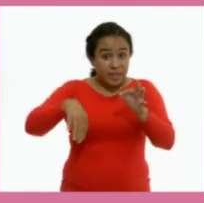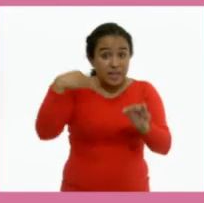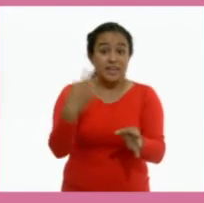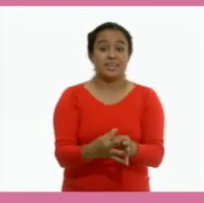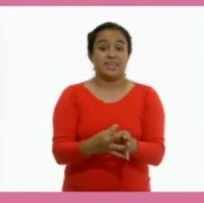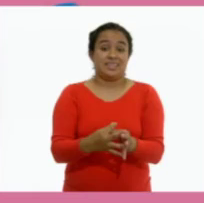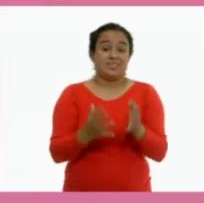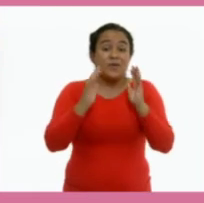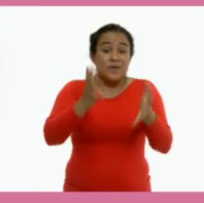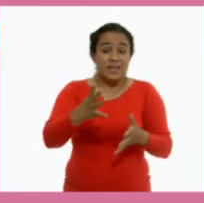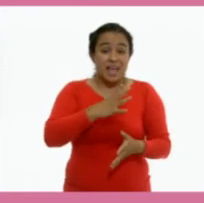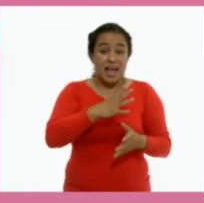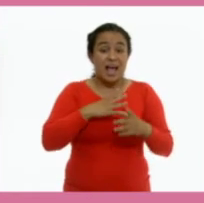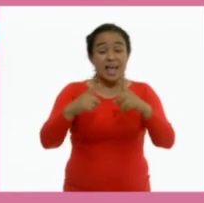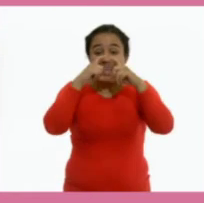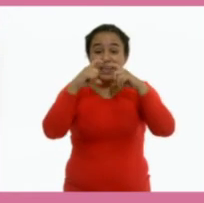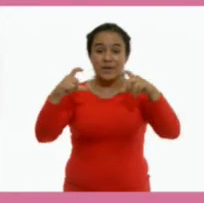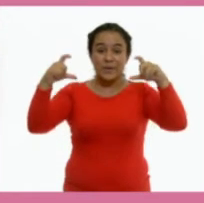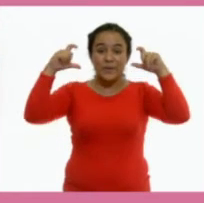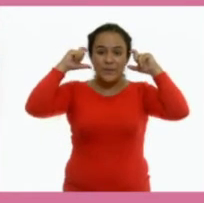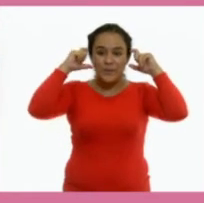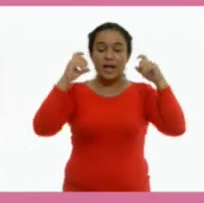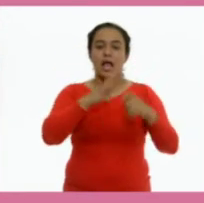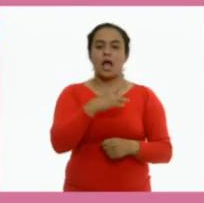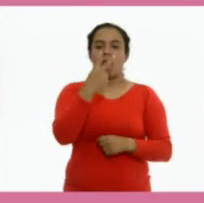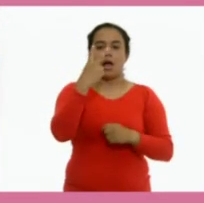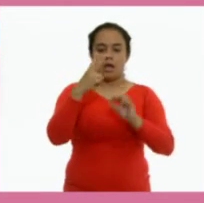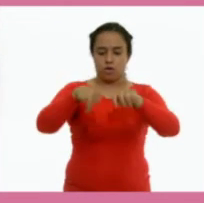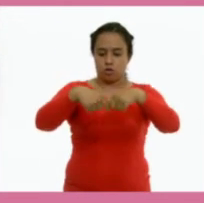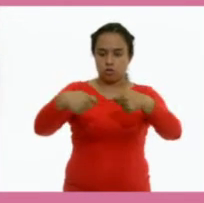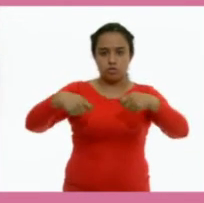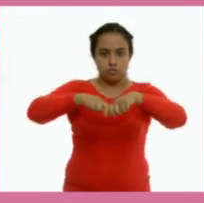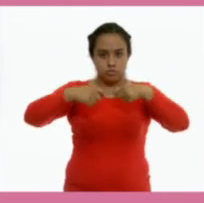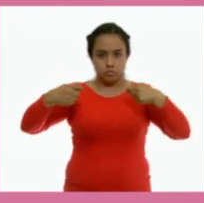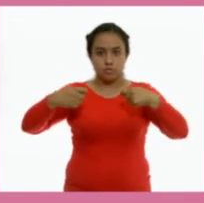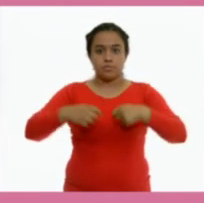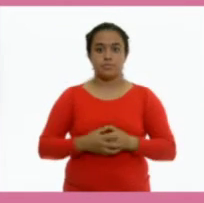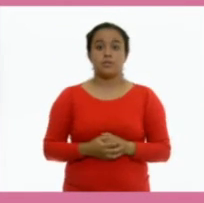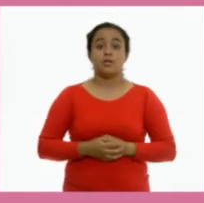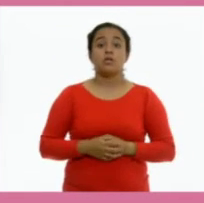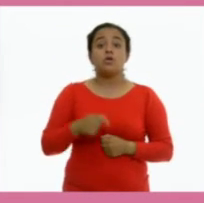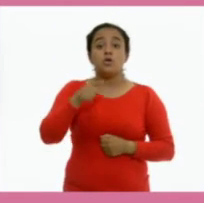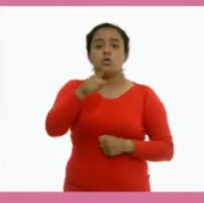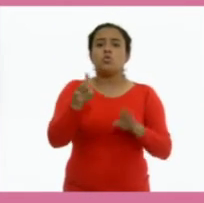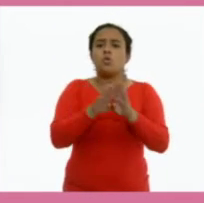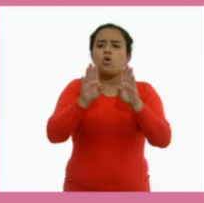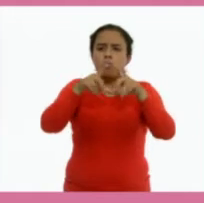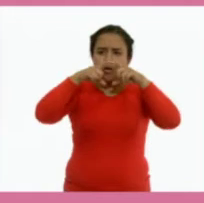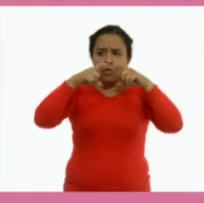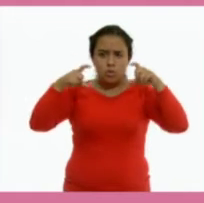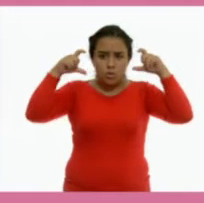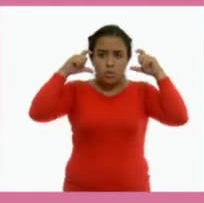¡Listo! Ya tienes un cubrebocas con dos pares de cuerdas. Para